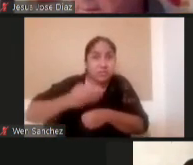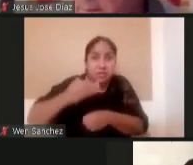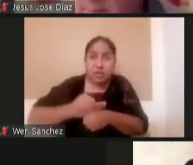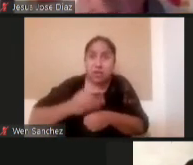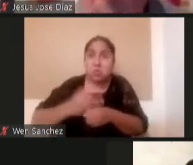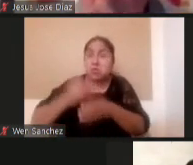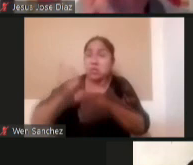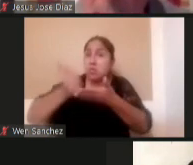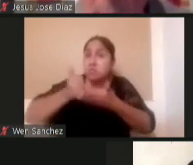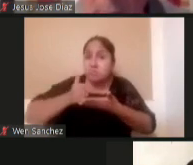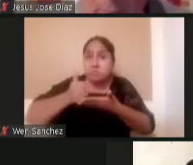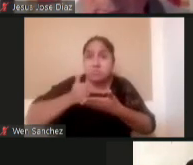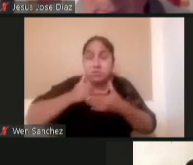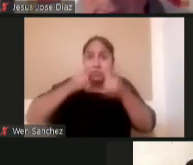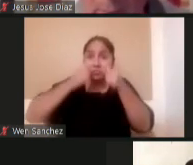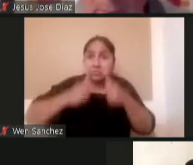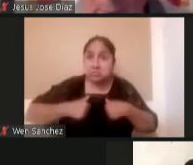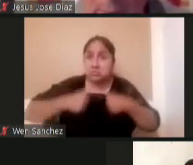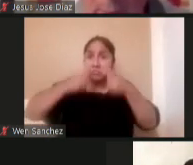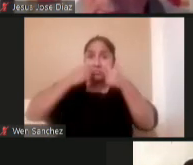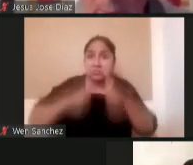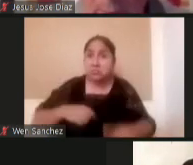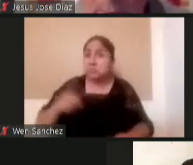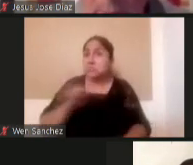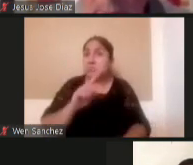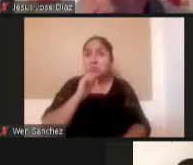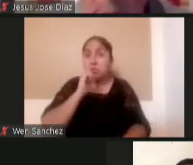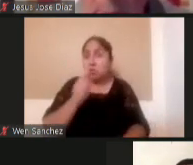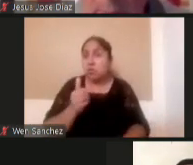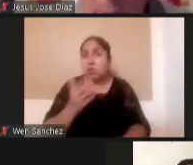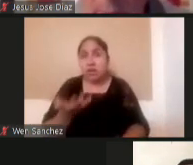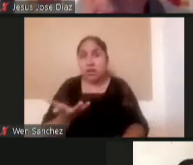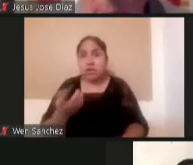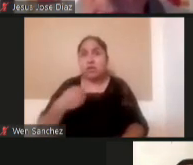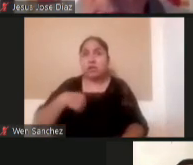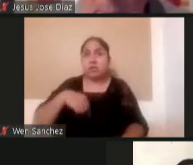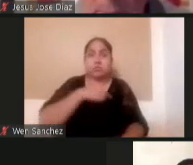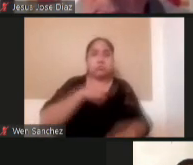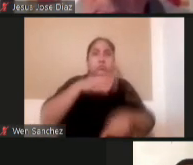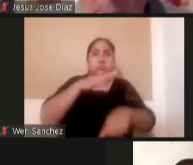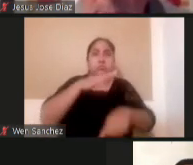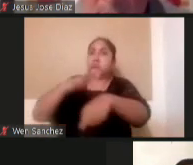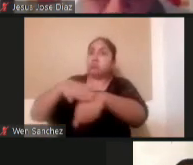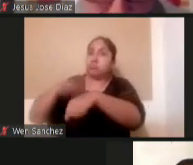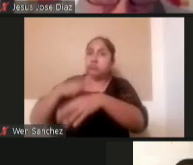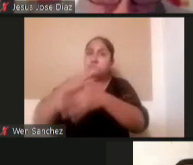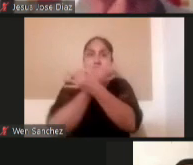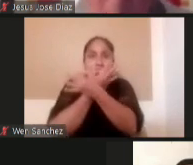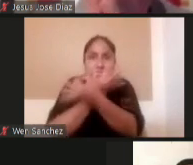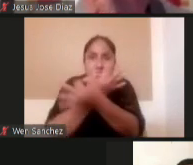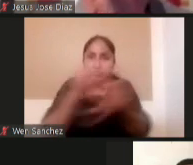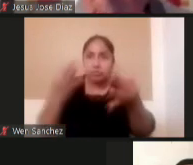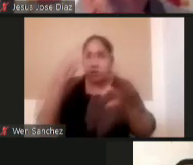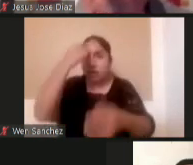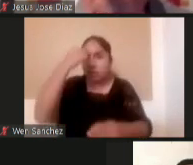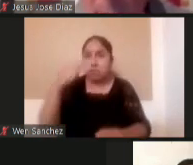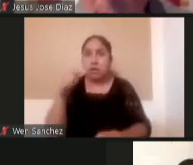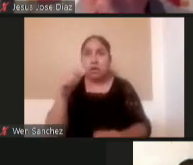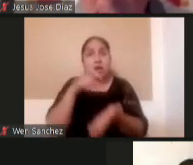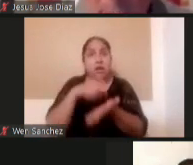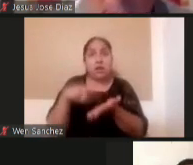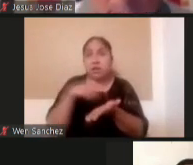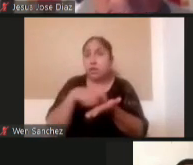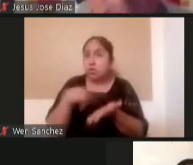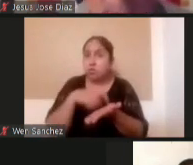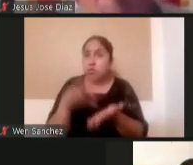obtener respuesta, buscaremos los medios para informar a la población y exhortarlos a no adquirir vivienda en este sector. Sabemos también